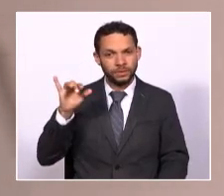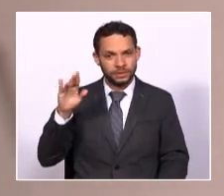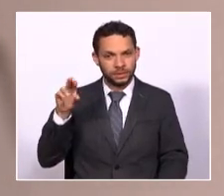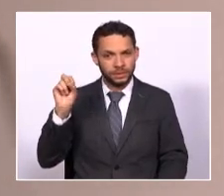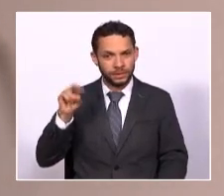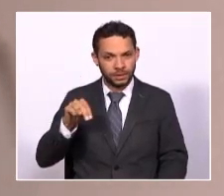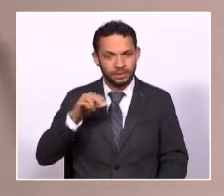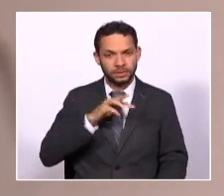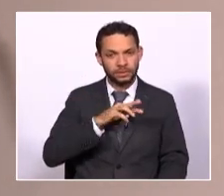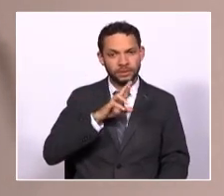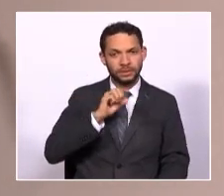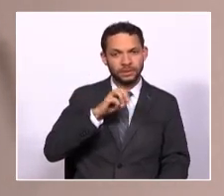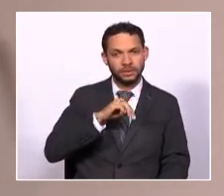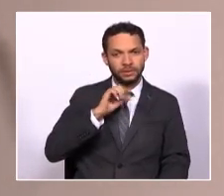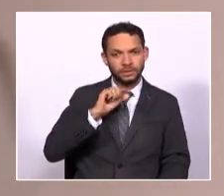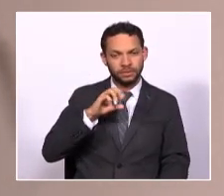tramadol,